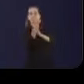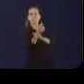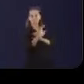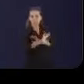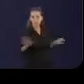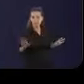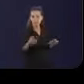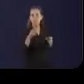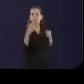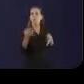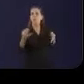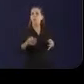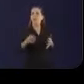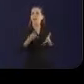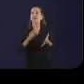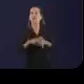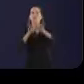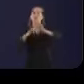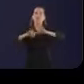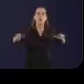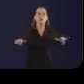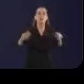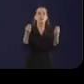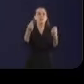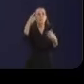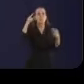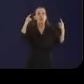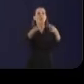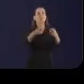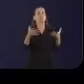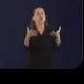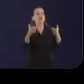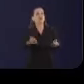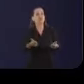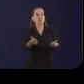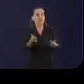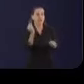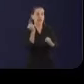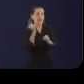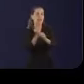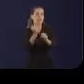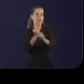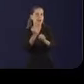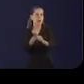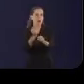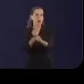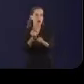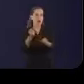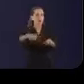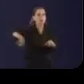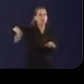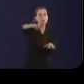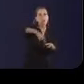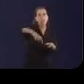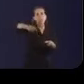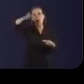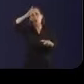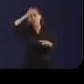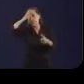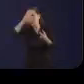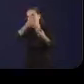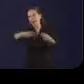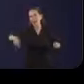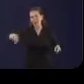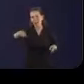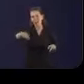buenas noticias en Pos de defender el trabajo eh que hacen cada uno de los efectivos de